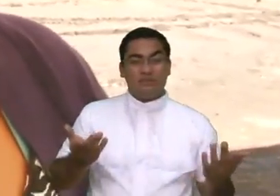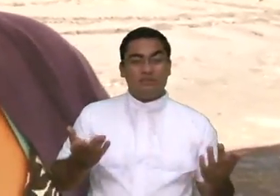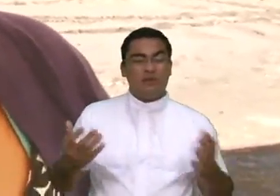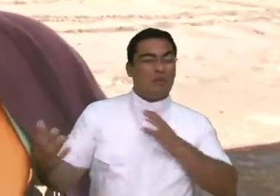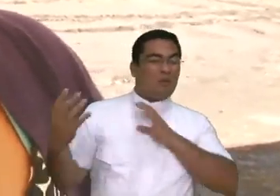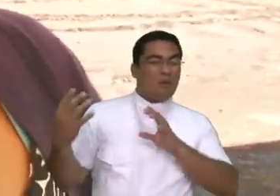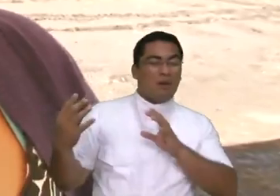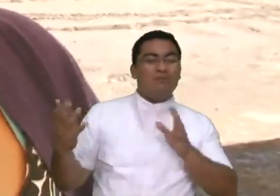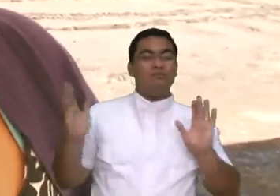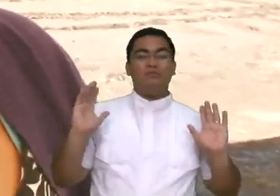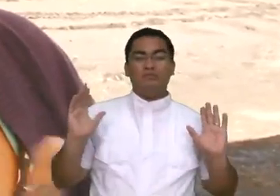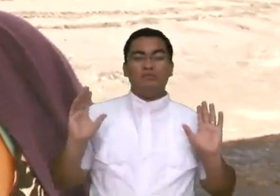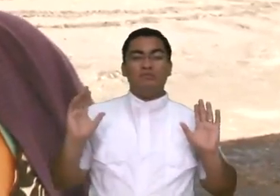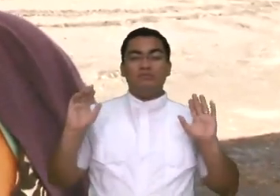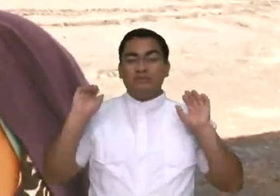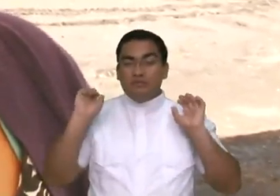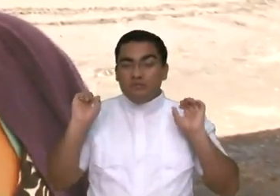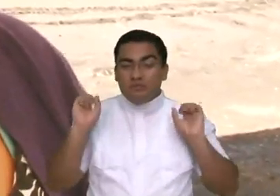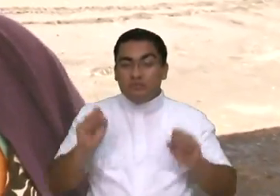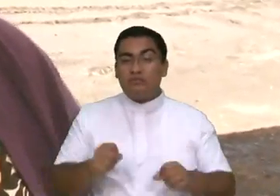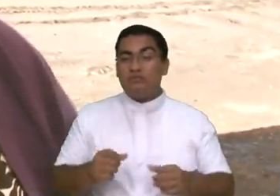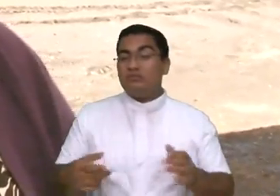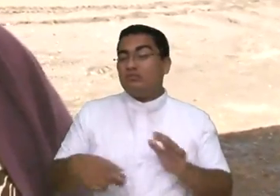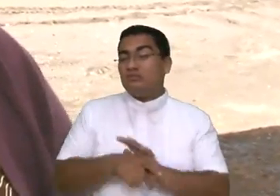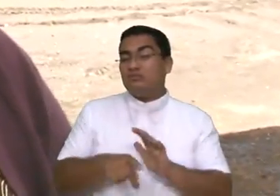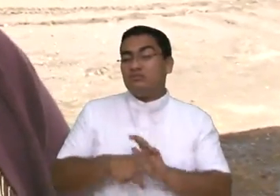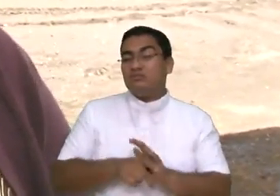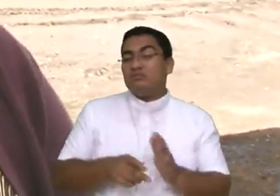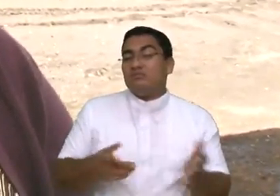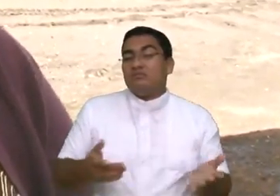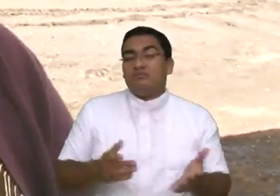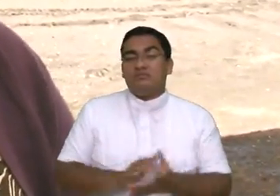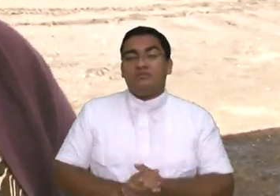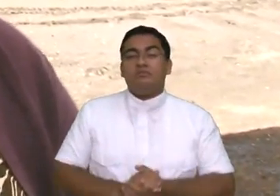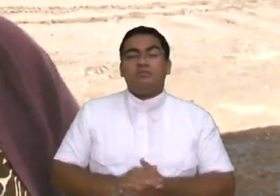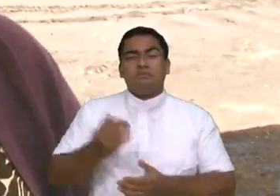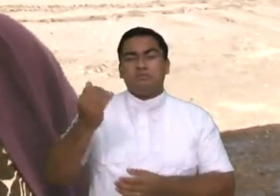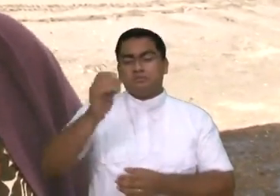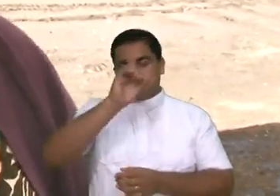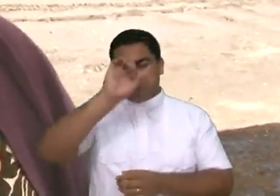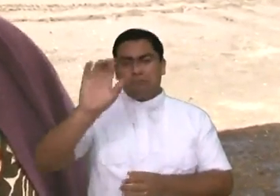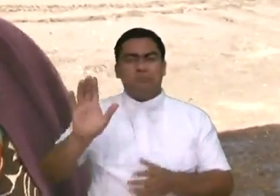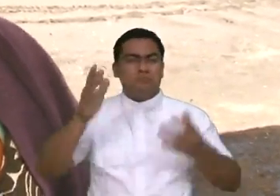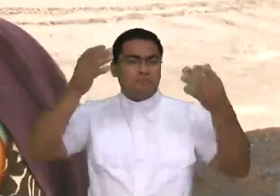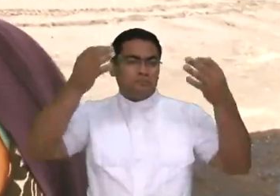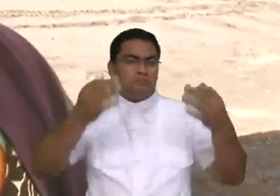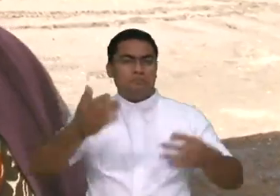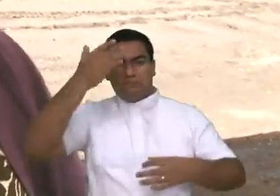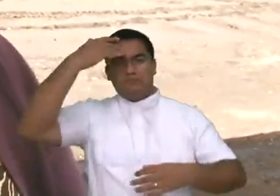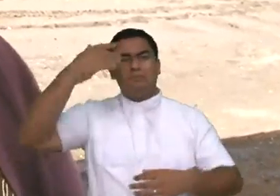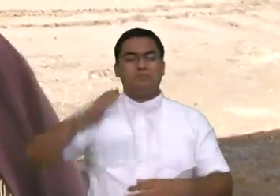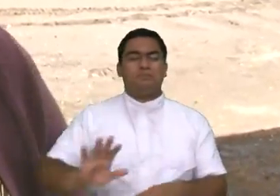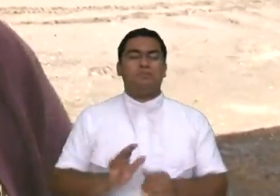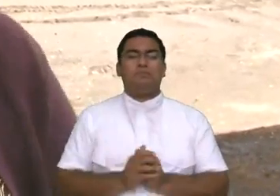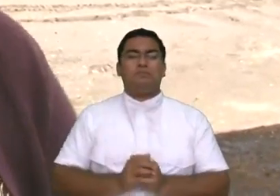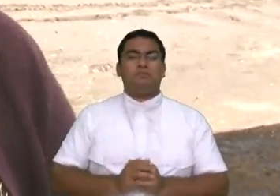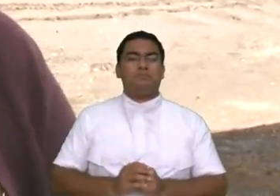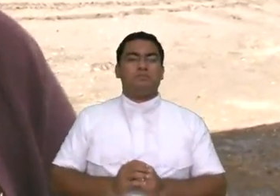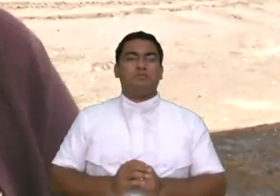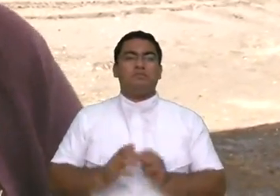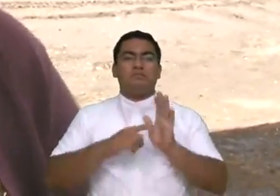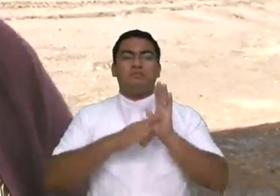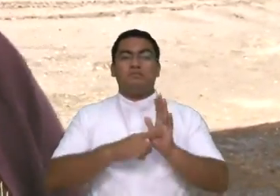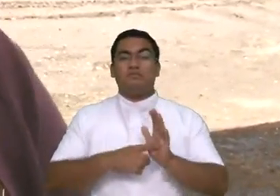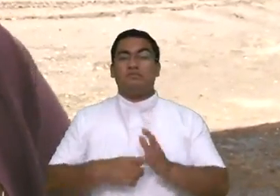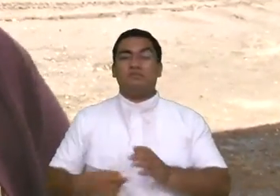estar sumergida al tener una relación? Claro, claro que lo sé muy bien. Por lo menos la